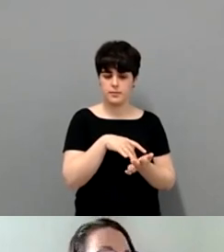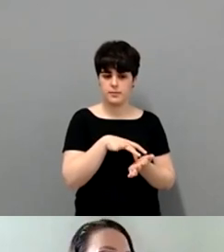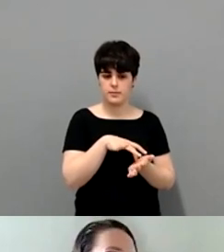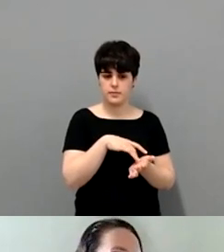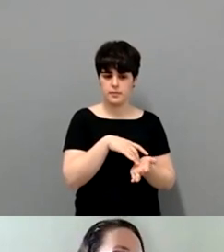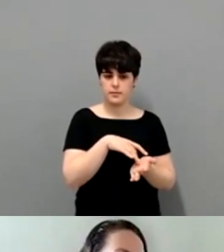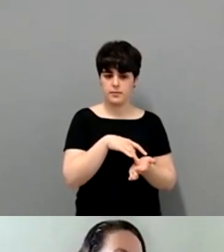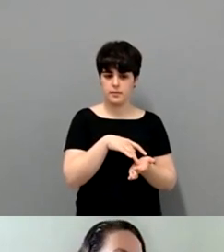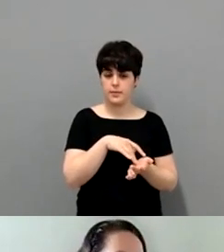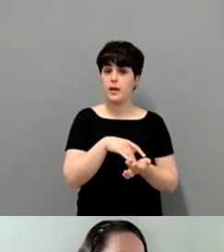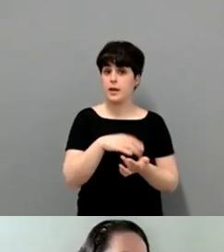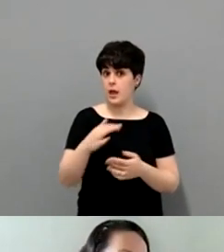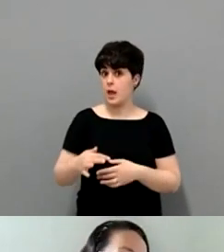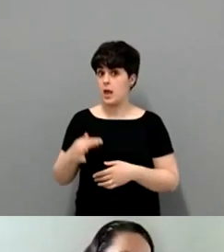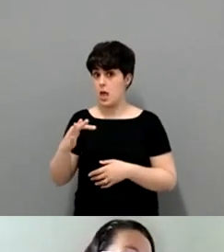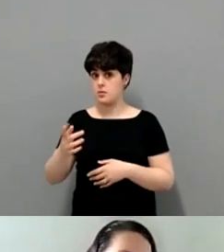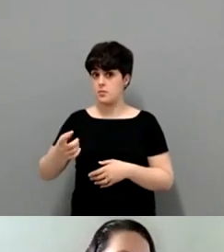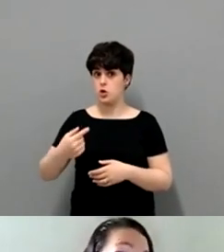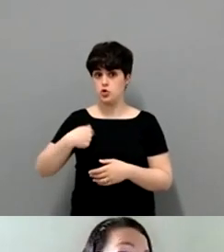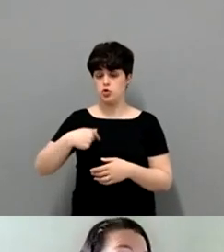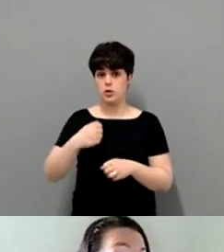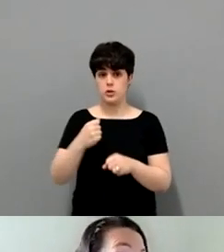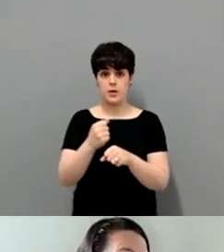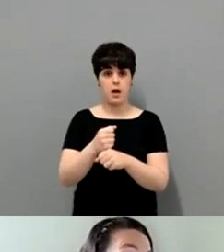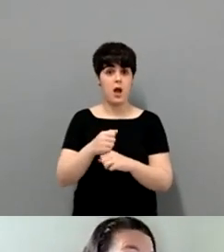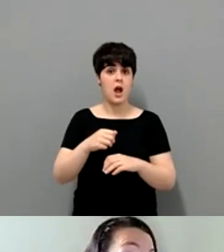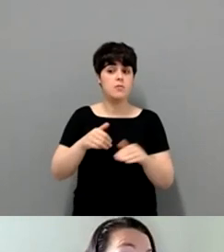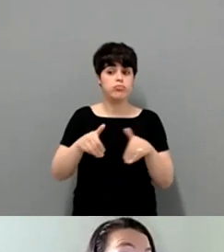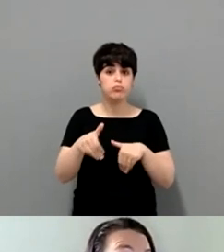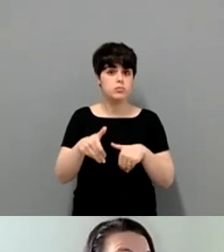trabajar. Y nunca más he podido trabajar.